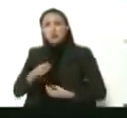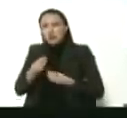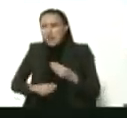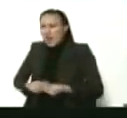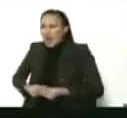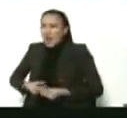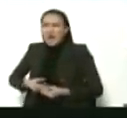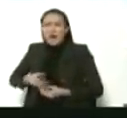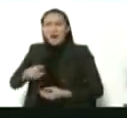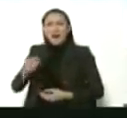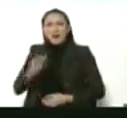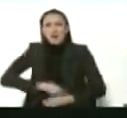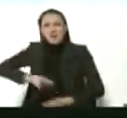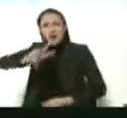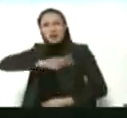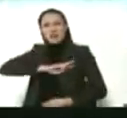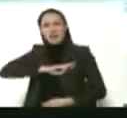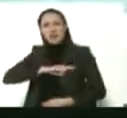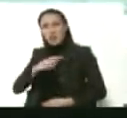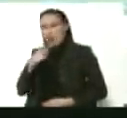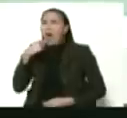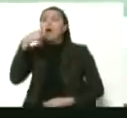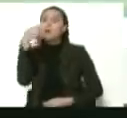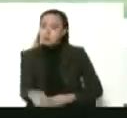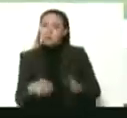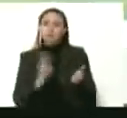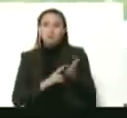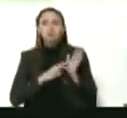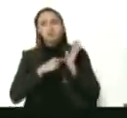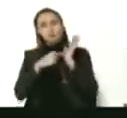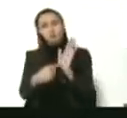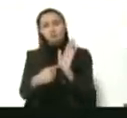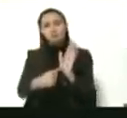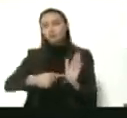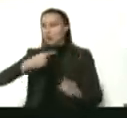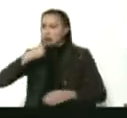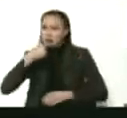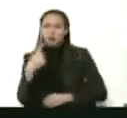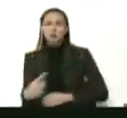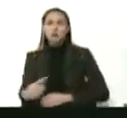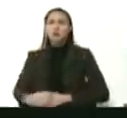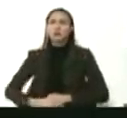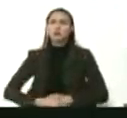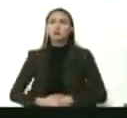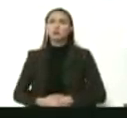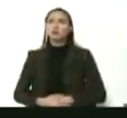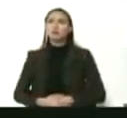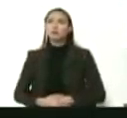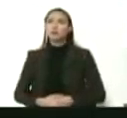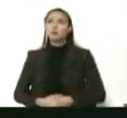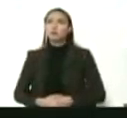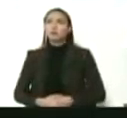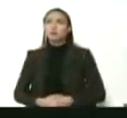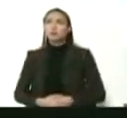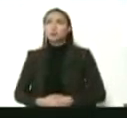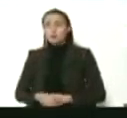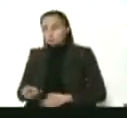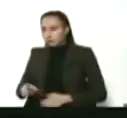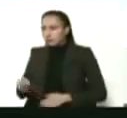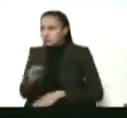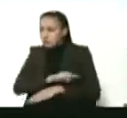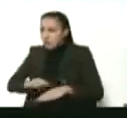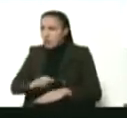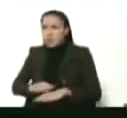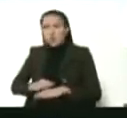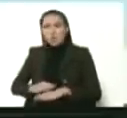farsante enemiga de Venezuela. Eso hay que decirlo, hay que decirlo. Hay que decirlo, querido ministro doctor